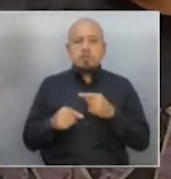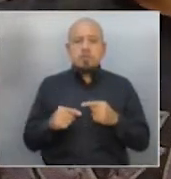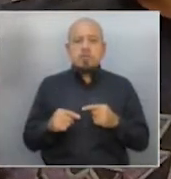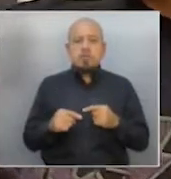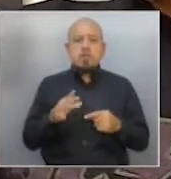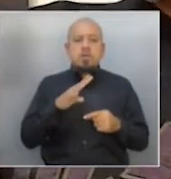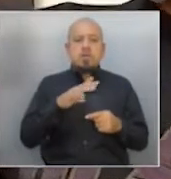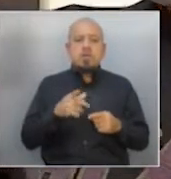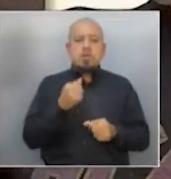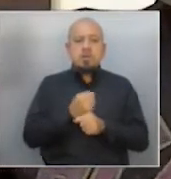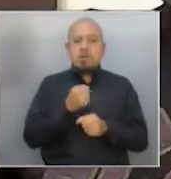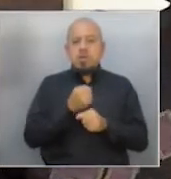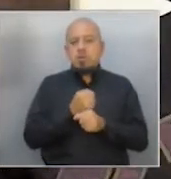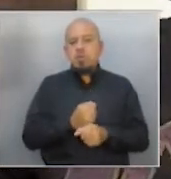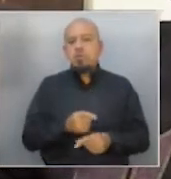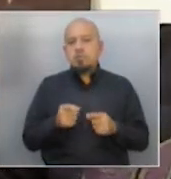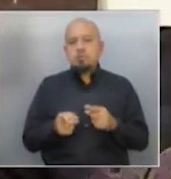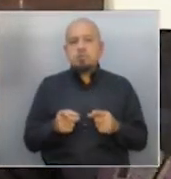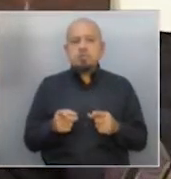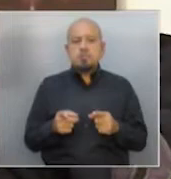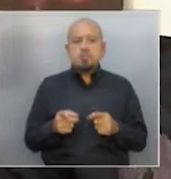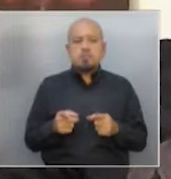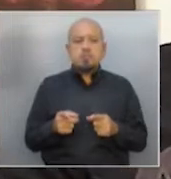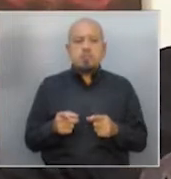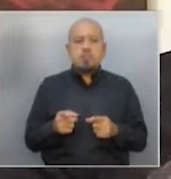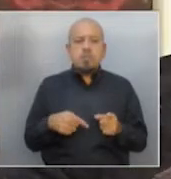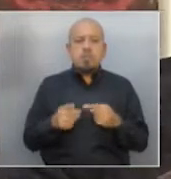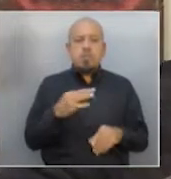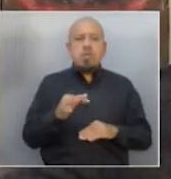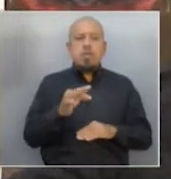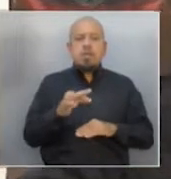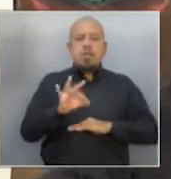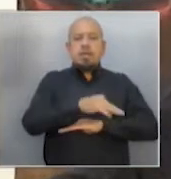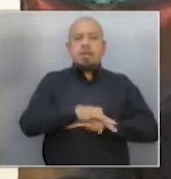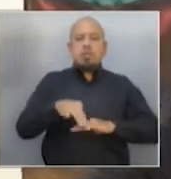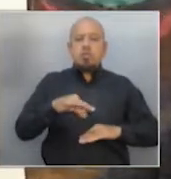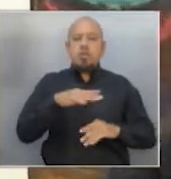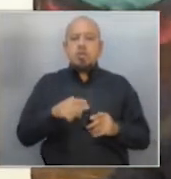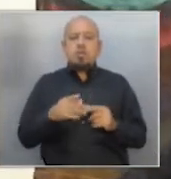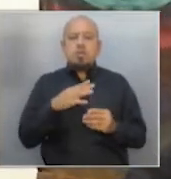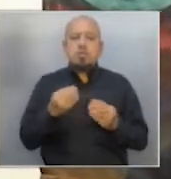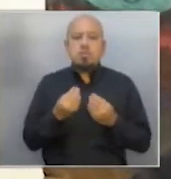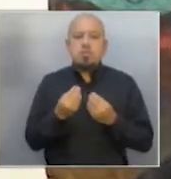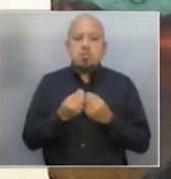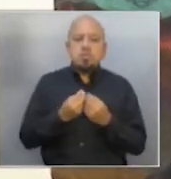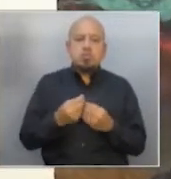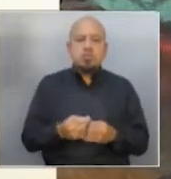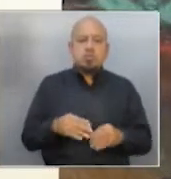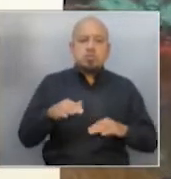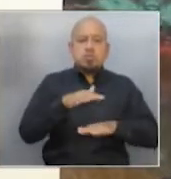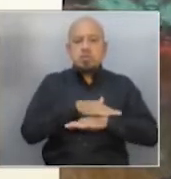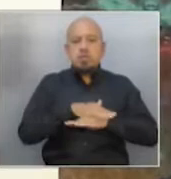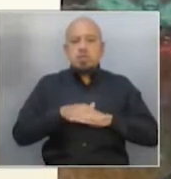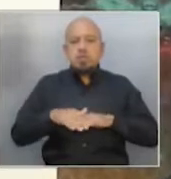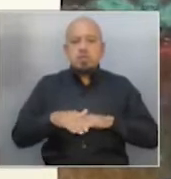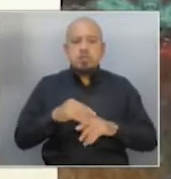son trabajados digitalmente. En esta arquitectura hay mucho de eso también, hay patrones en el piso de la entrada, en